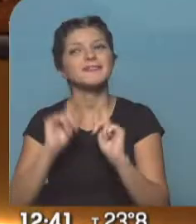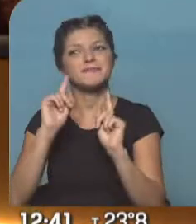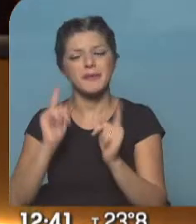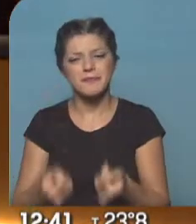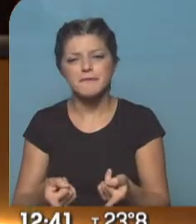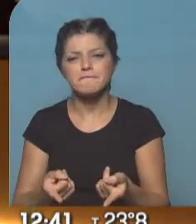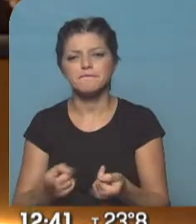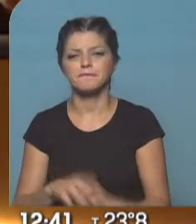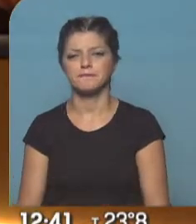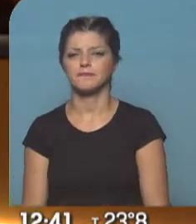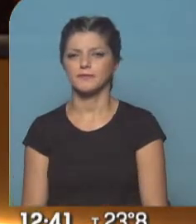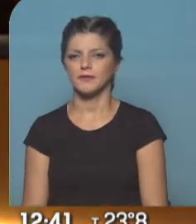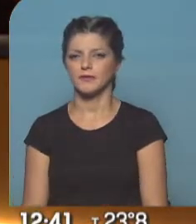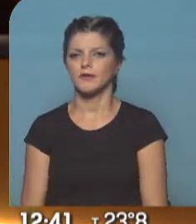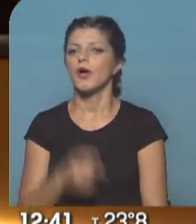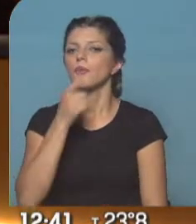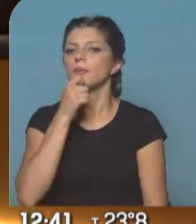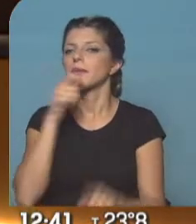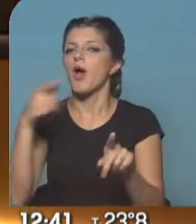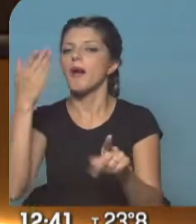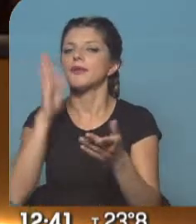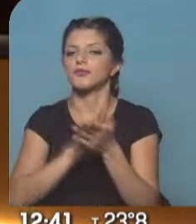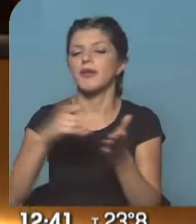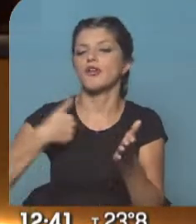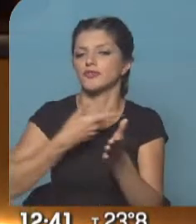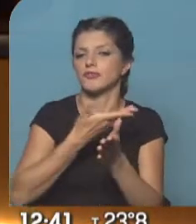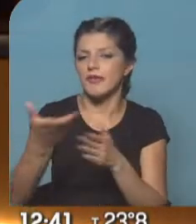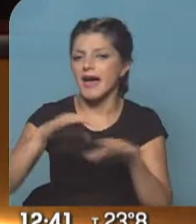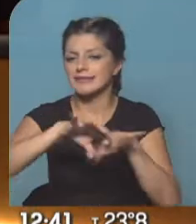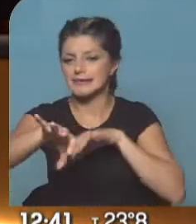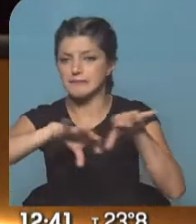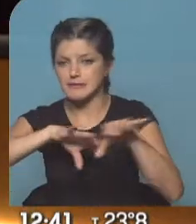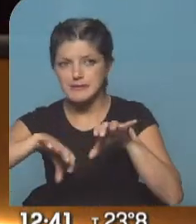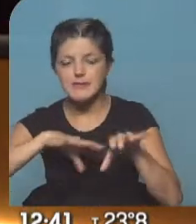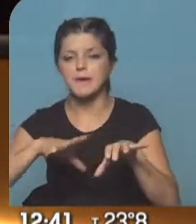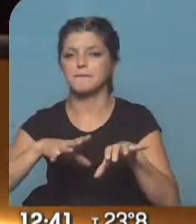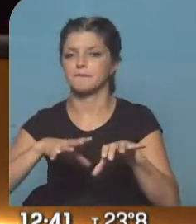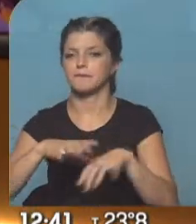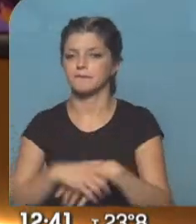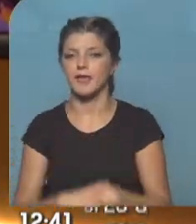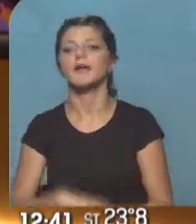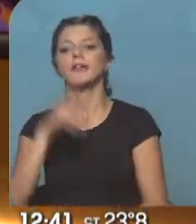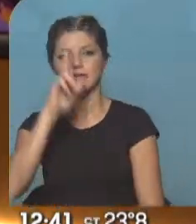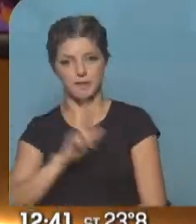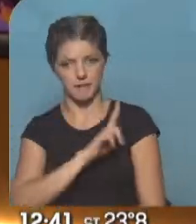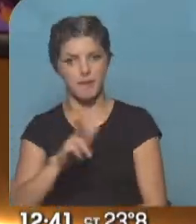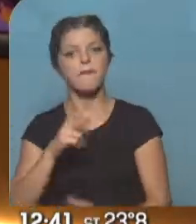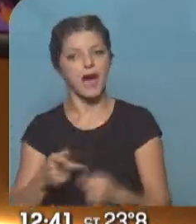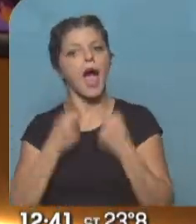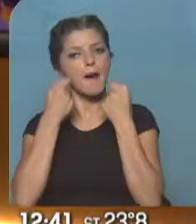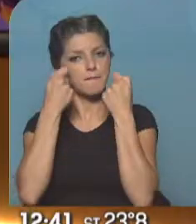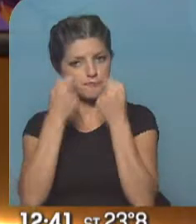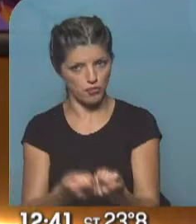muy parecidas a las que dice, una sociedad crispada, una sociedad dividida en dos, en el cual el Papa va a apoyar y